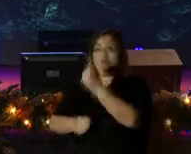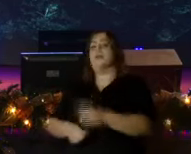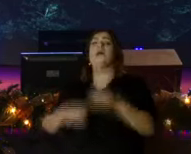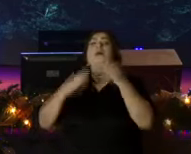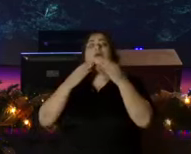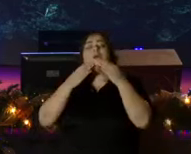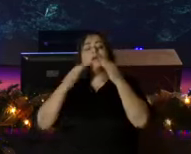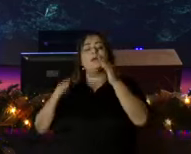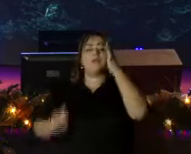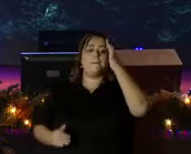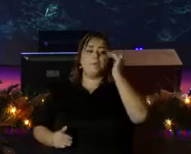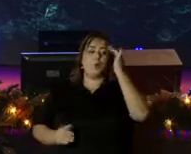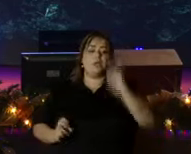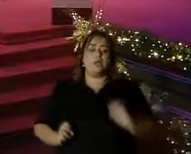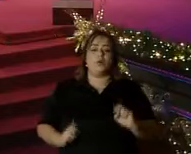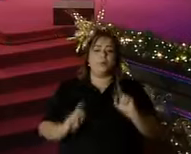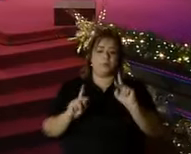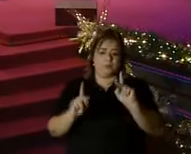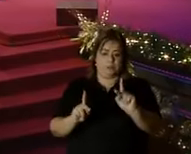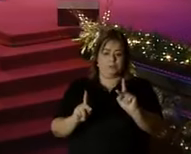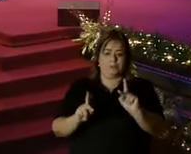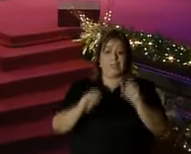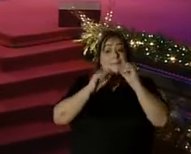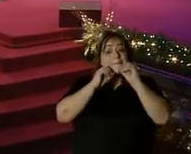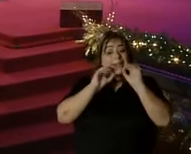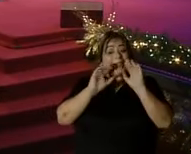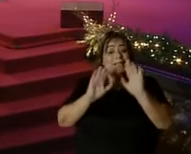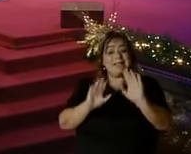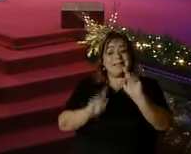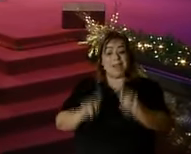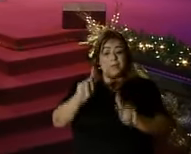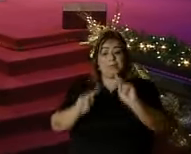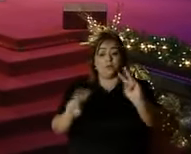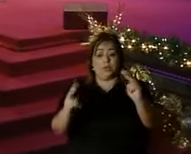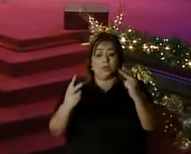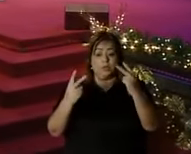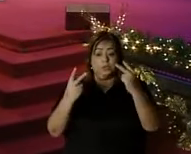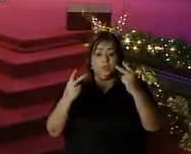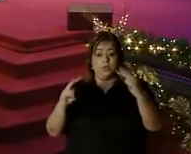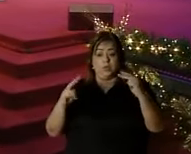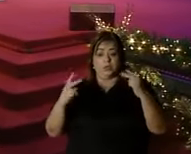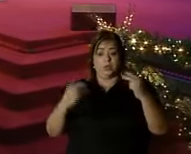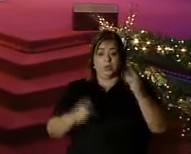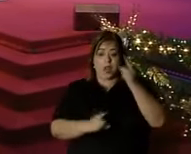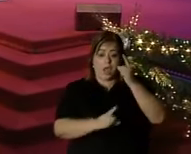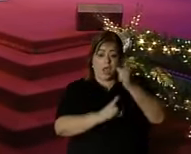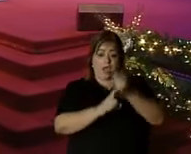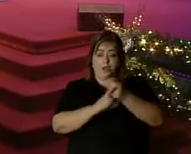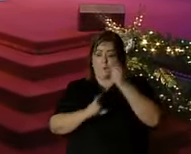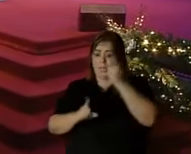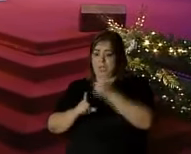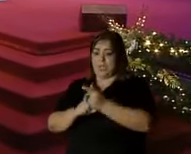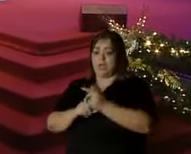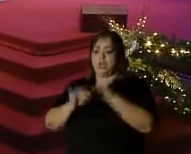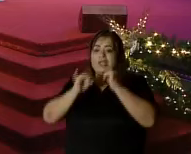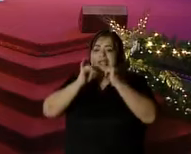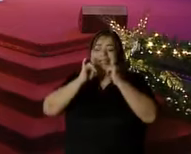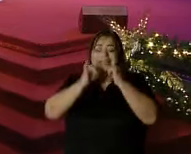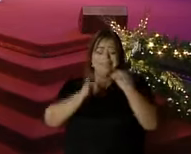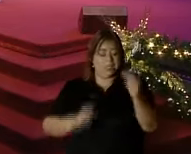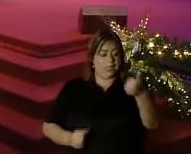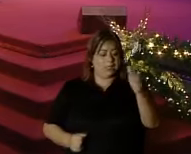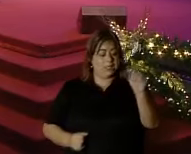Gracias por este privilegio. Bendice la audiencia. Bendice mis hermanos allí en la 1072, en las diferentes